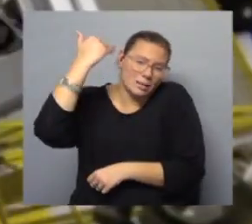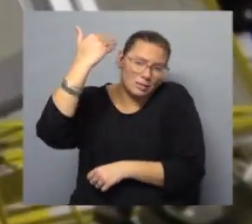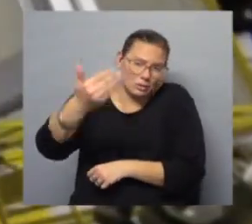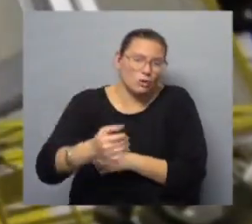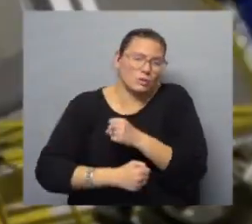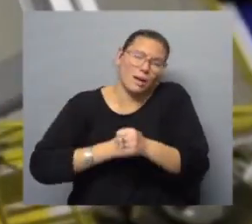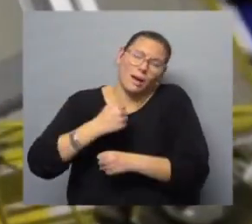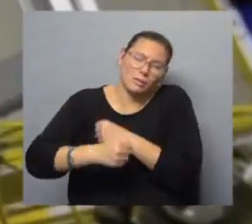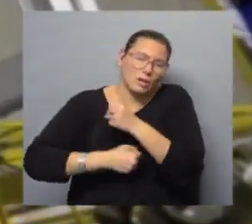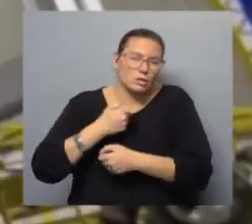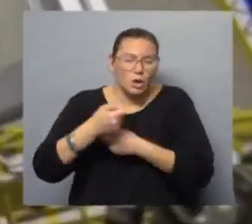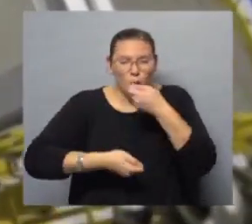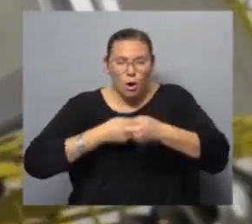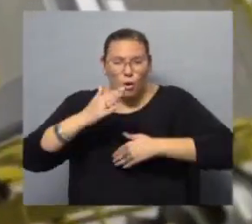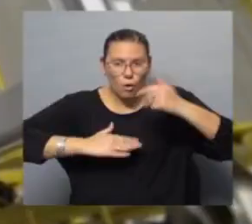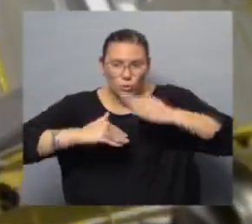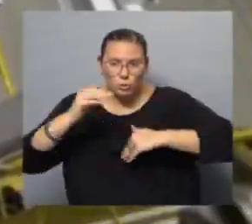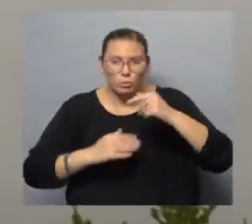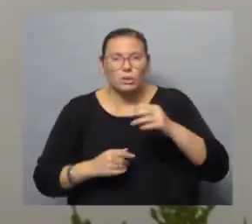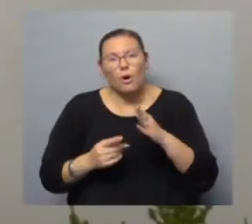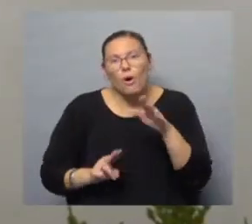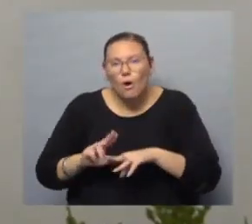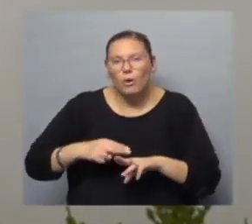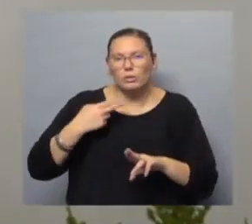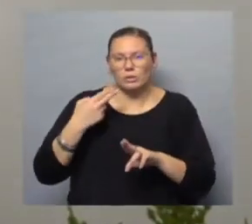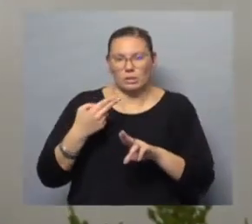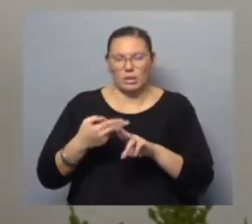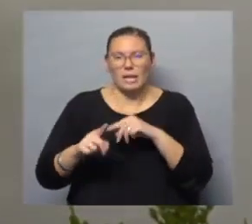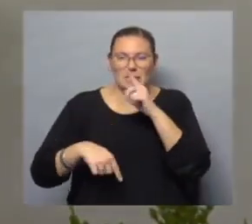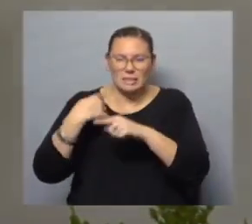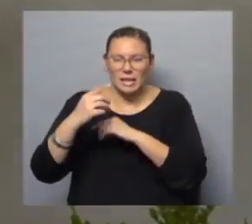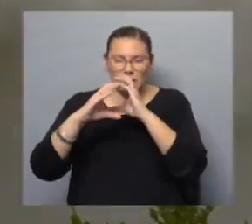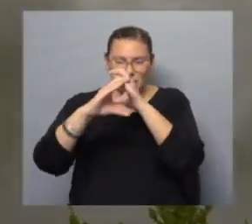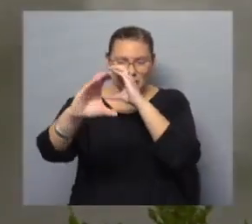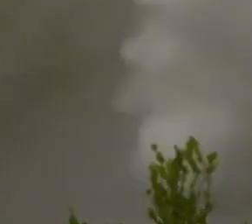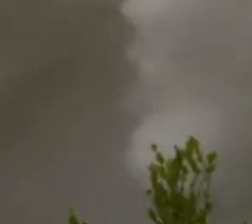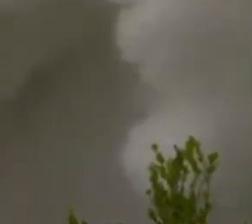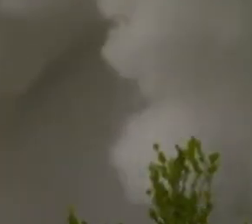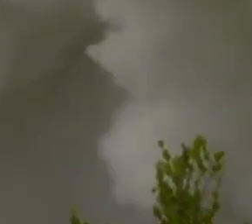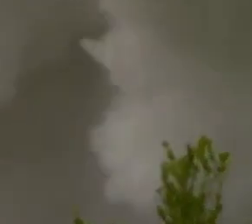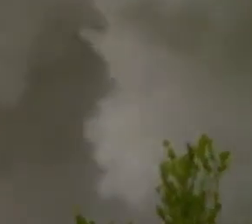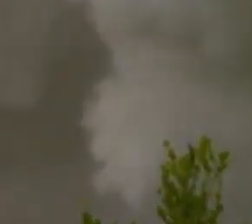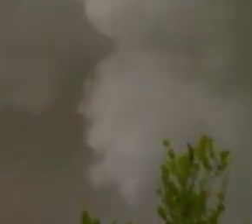lleve décadas en construir la siguiente frontera, ¿no? el siguiente telescopio.